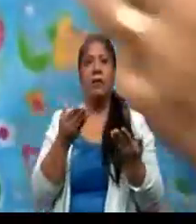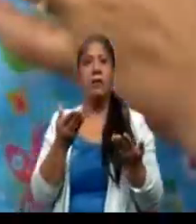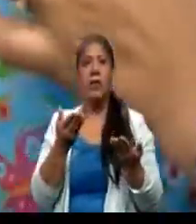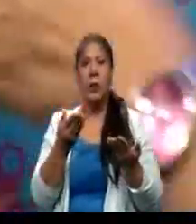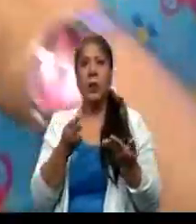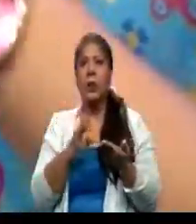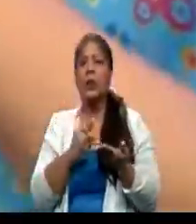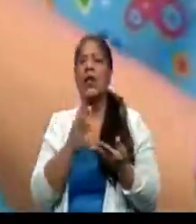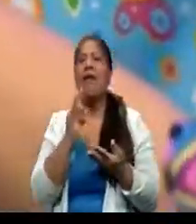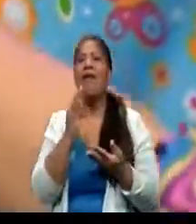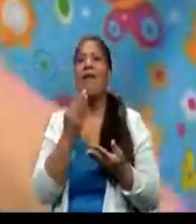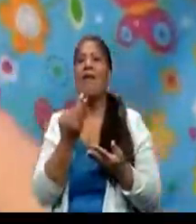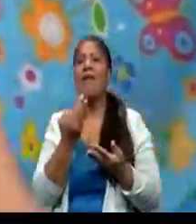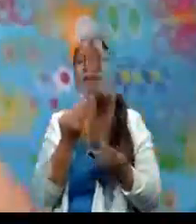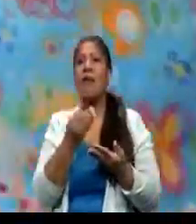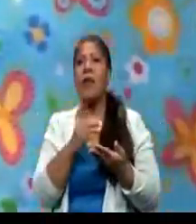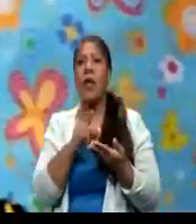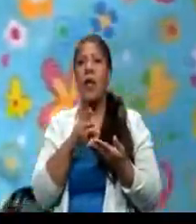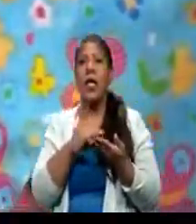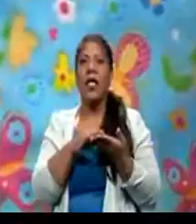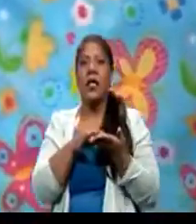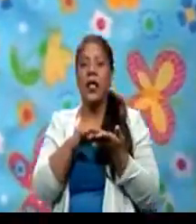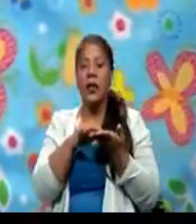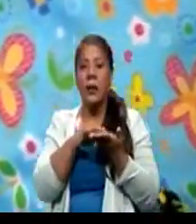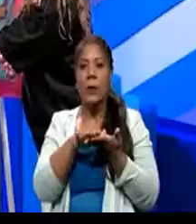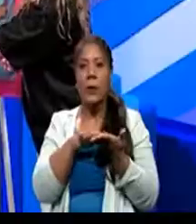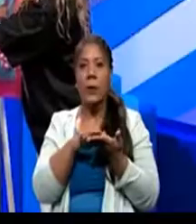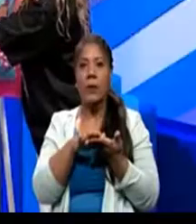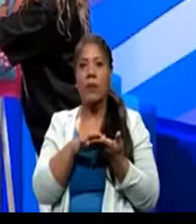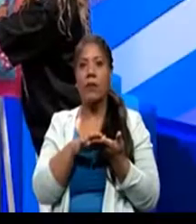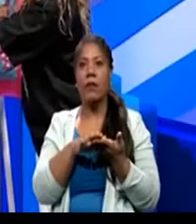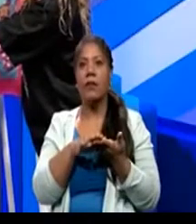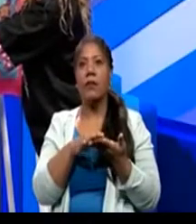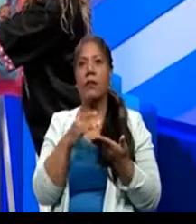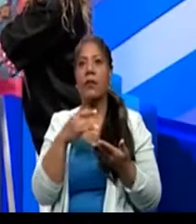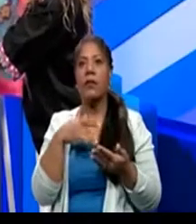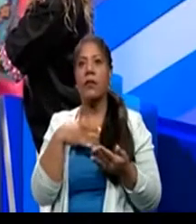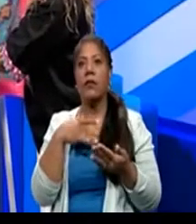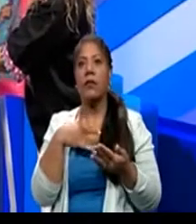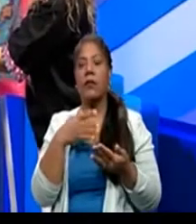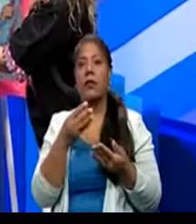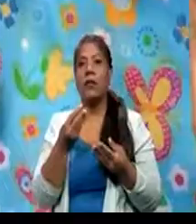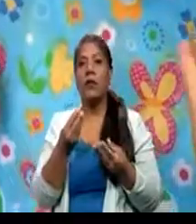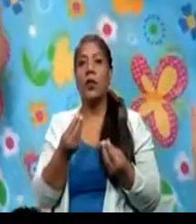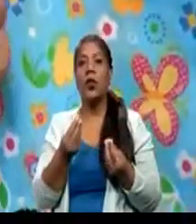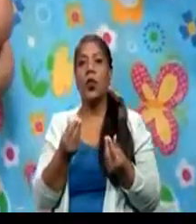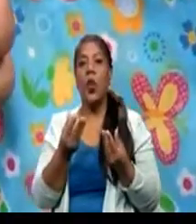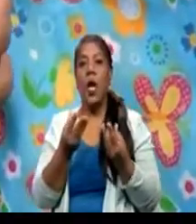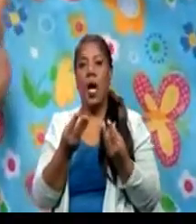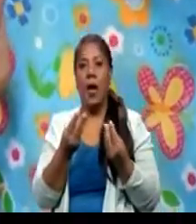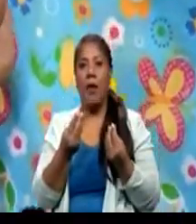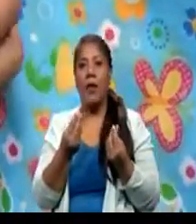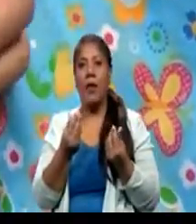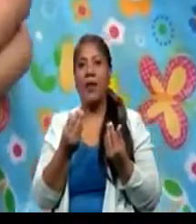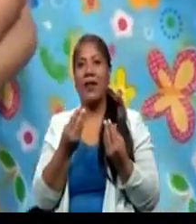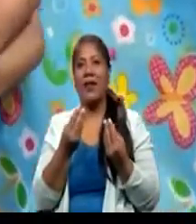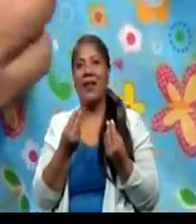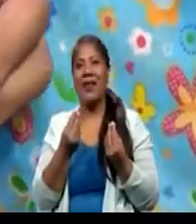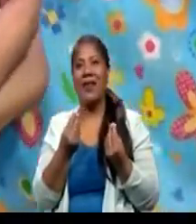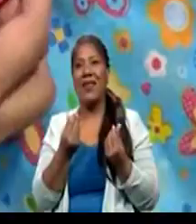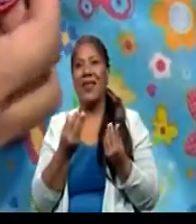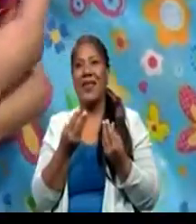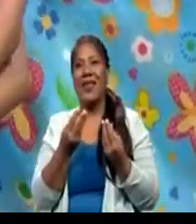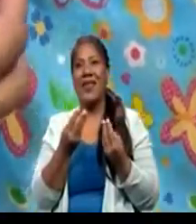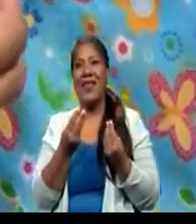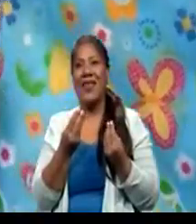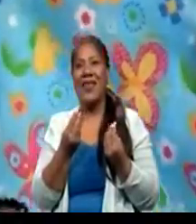en los botones, por lo menos esa es corrugada. Aquí tenemos otra que se siente, ¿cómo se siente? Suavecita, ¿verdad? Bueno, un